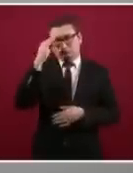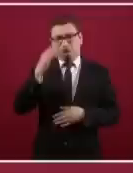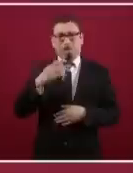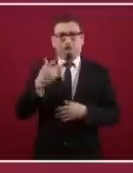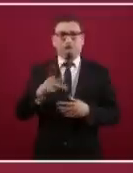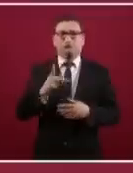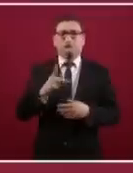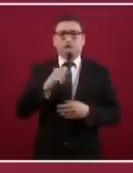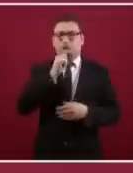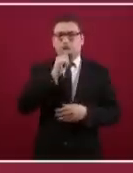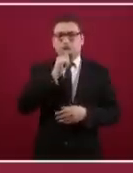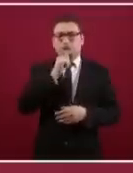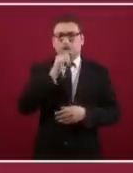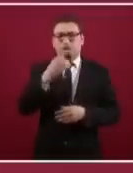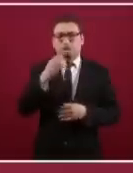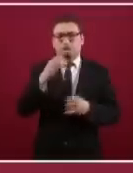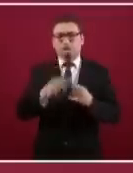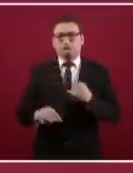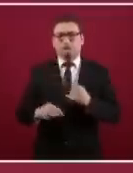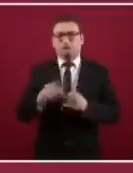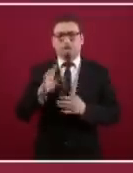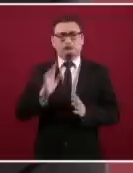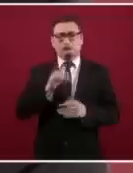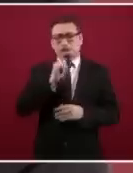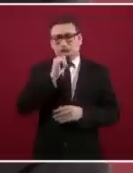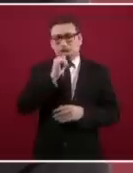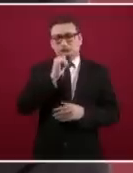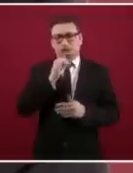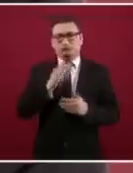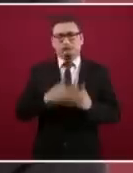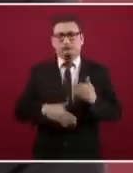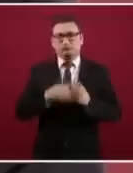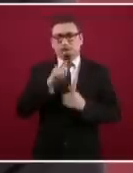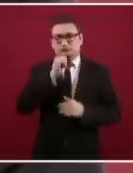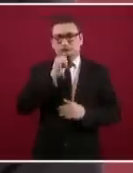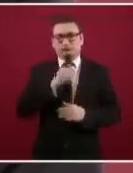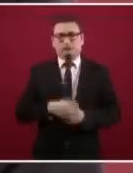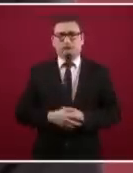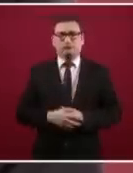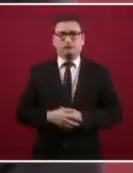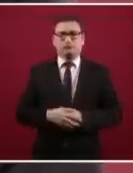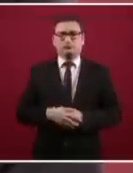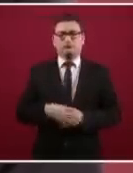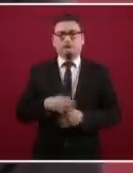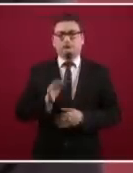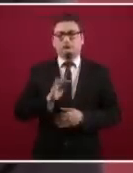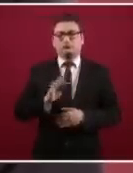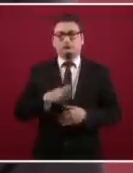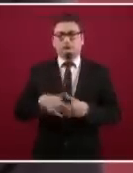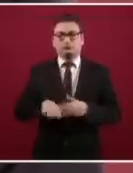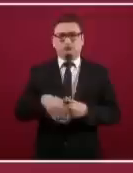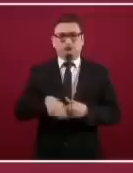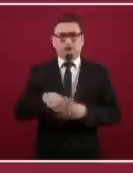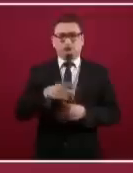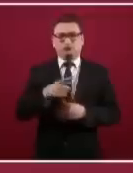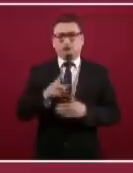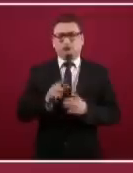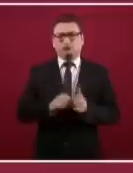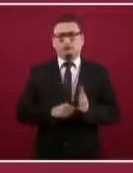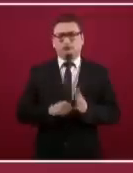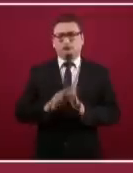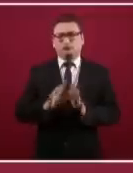Todavía no termina octubre. Yo creo que puede en este mes aprobarse. No veo